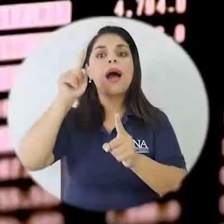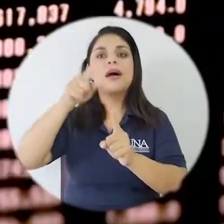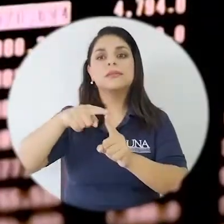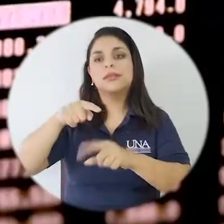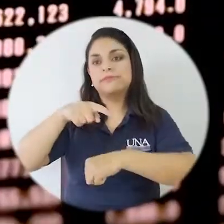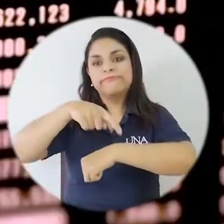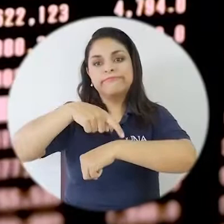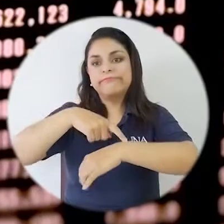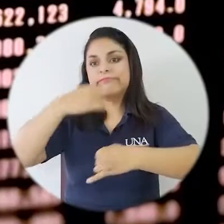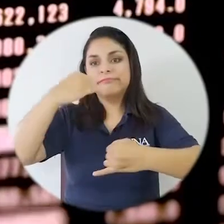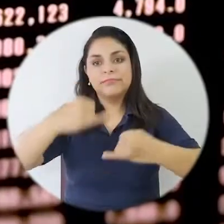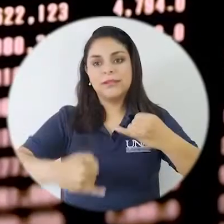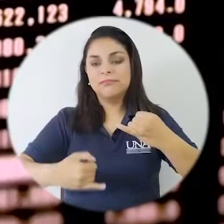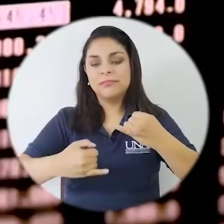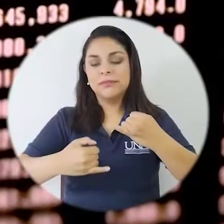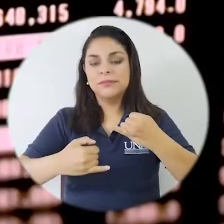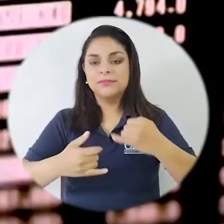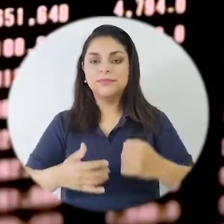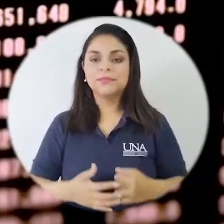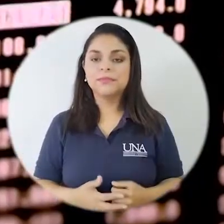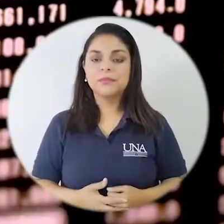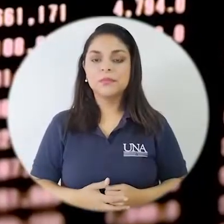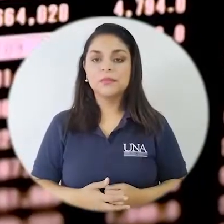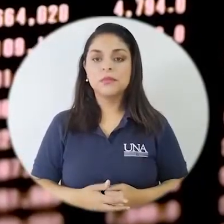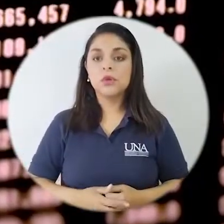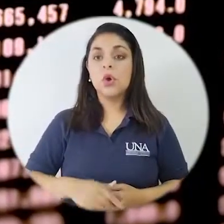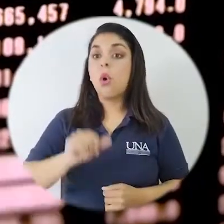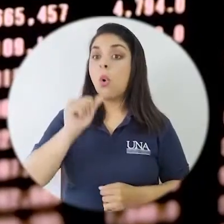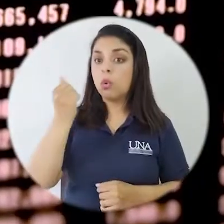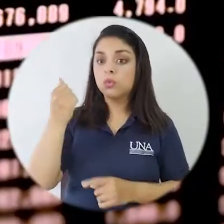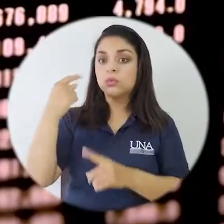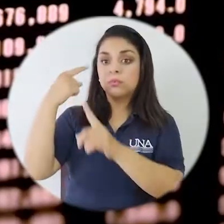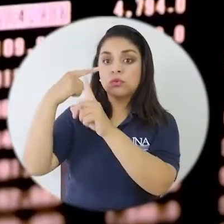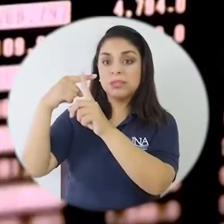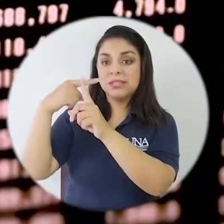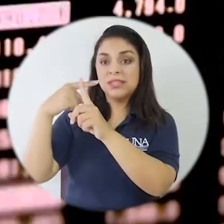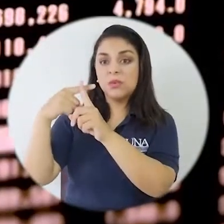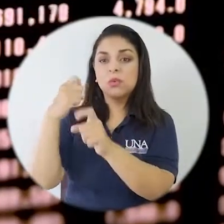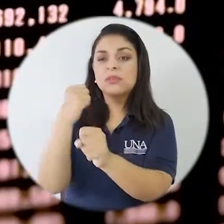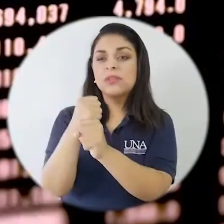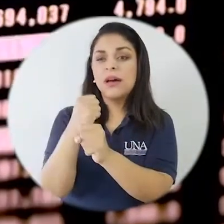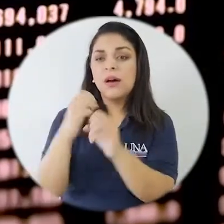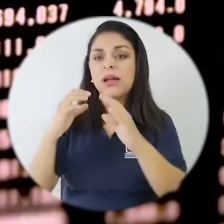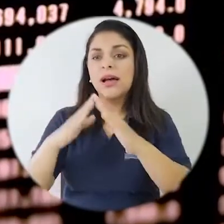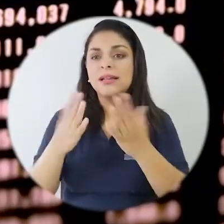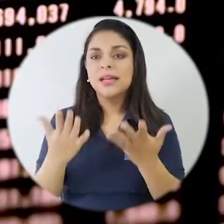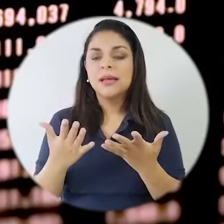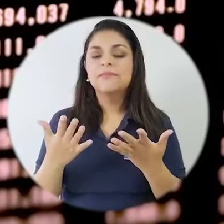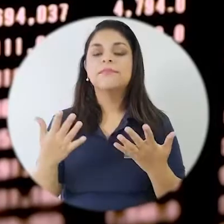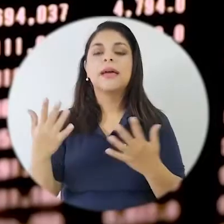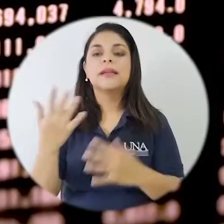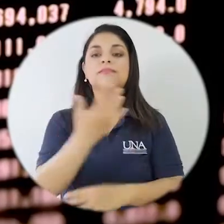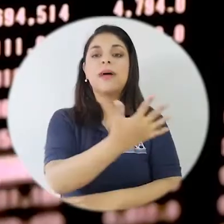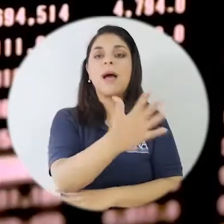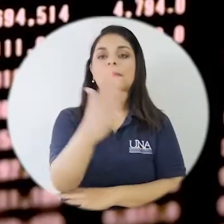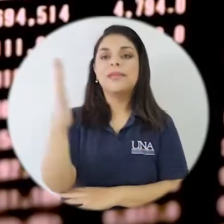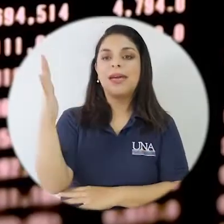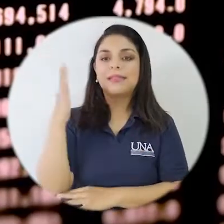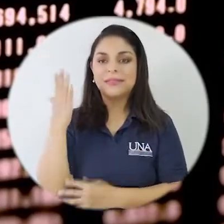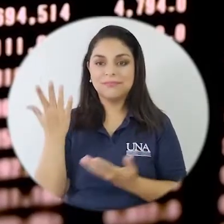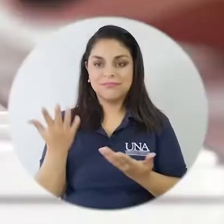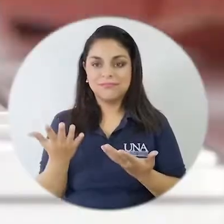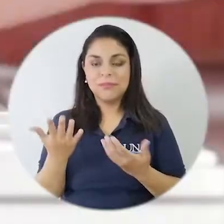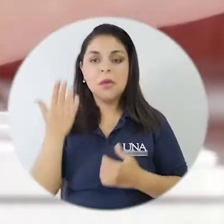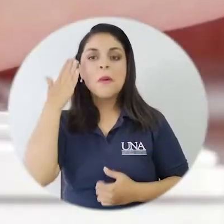un periodo determinado. Otro de los efectos positivos de teletrabajo tiene que ver con ambiente y tiene que